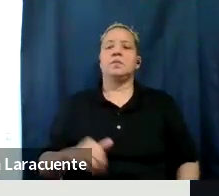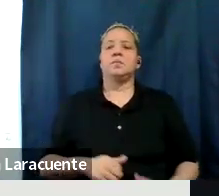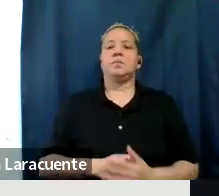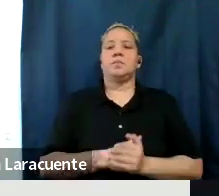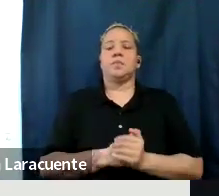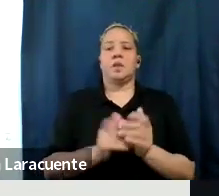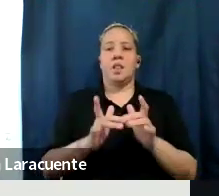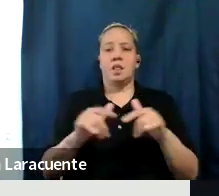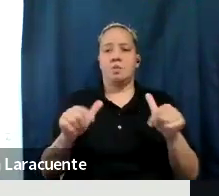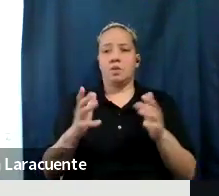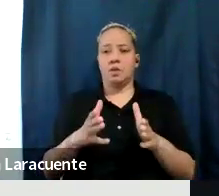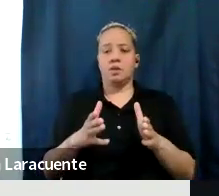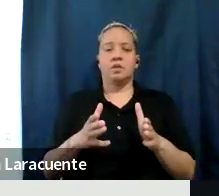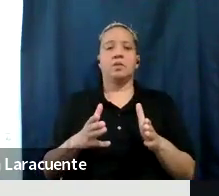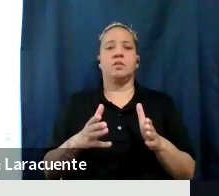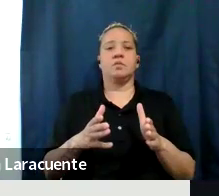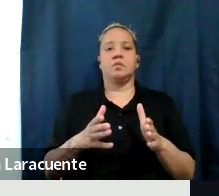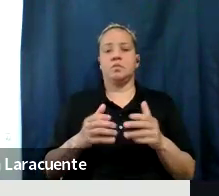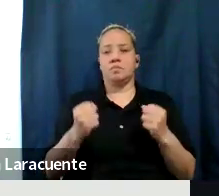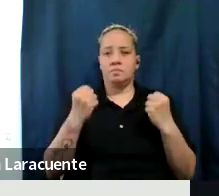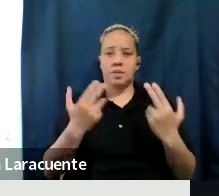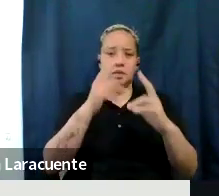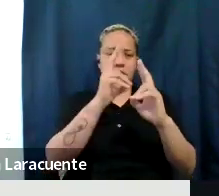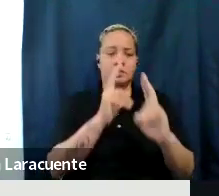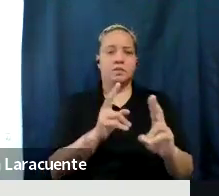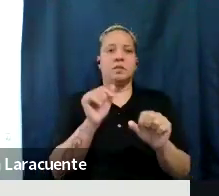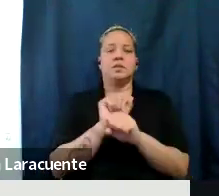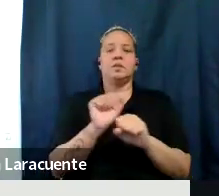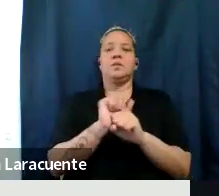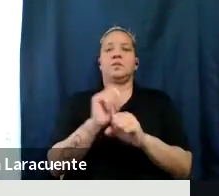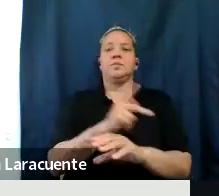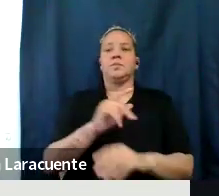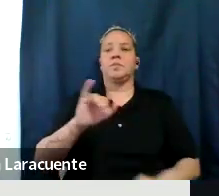lingüista, quien dedicó grandes elogios a la obra poética